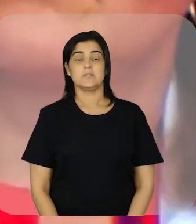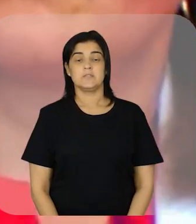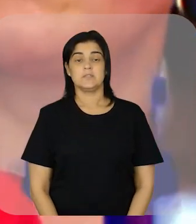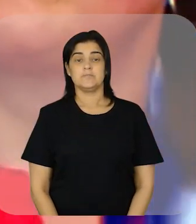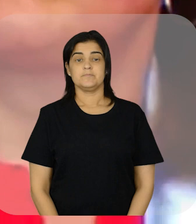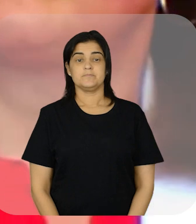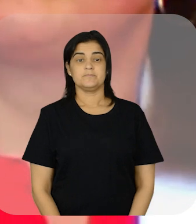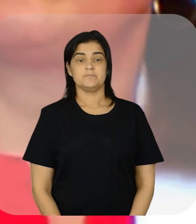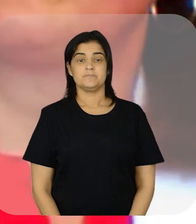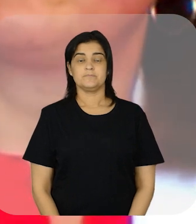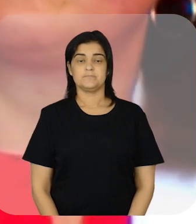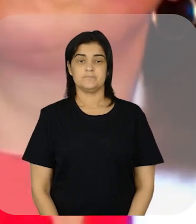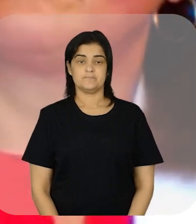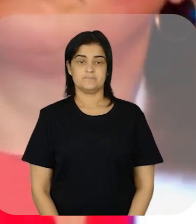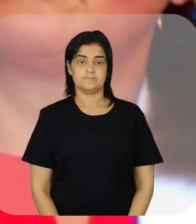Bueno,